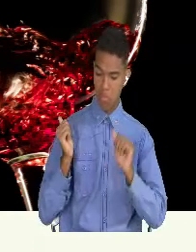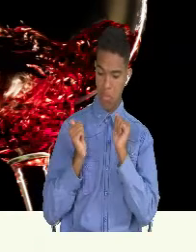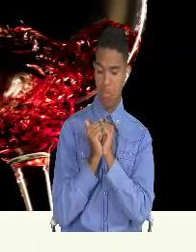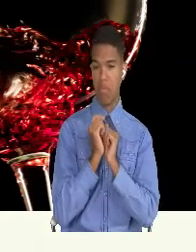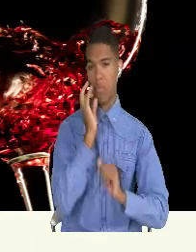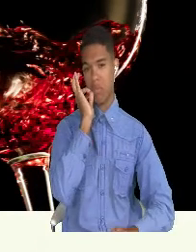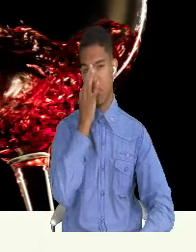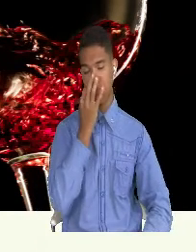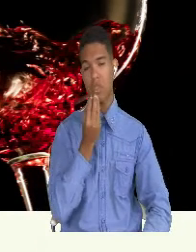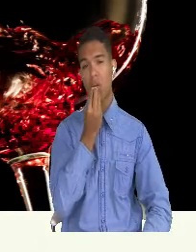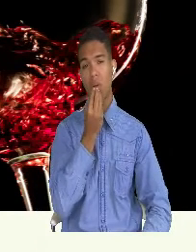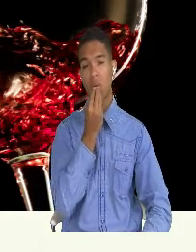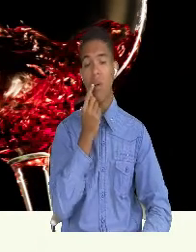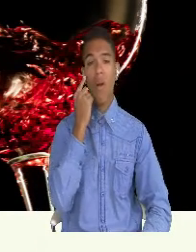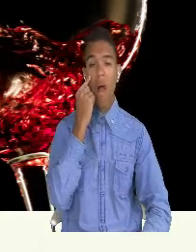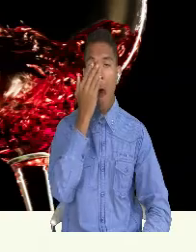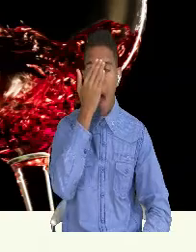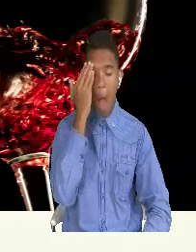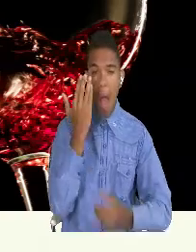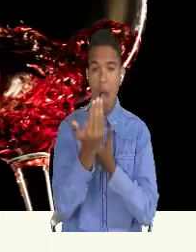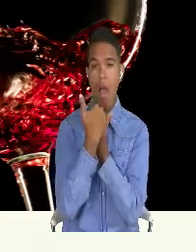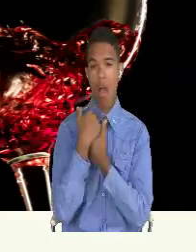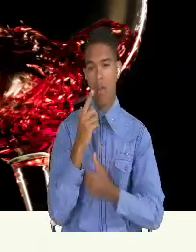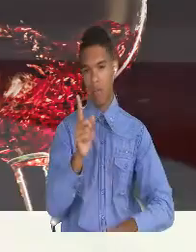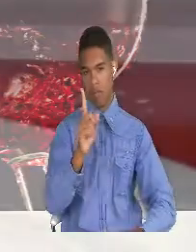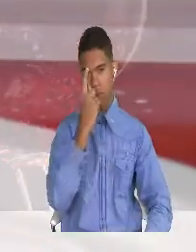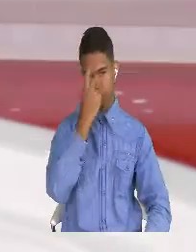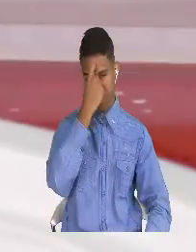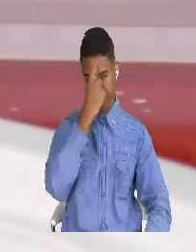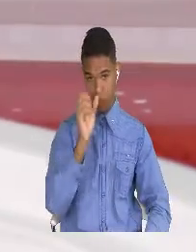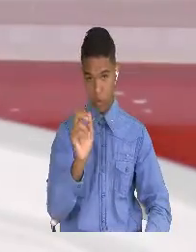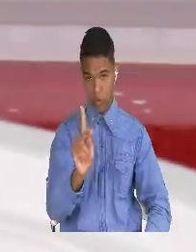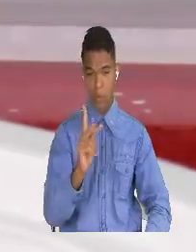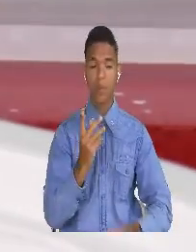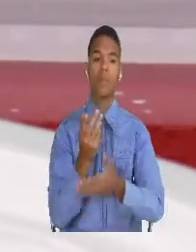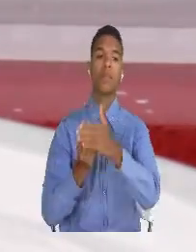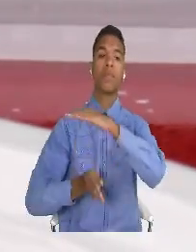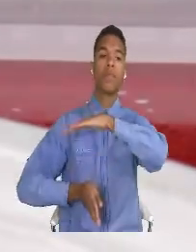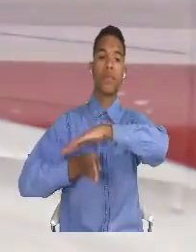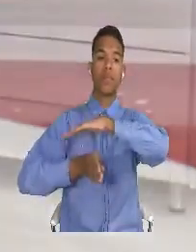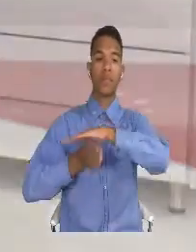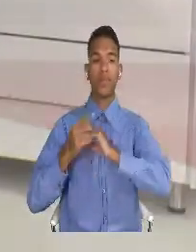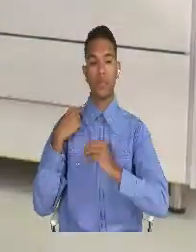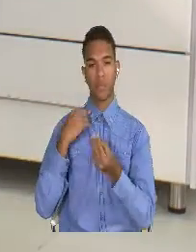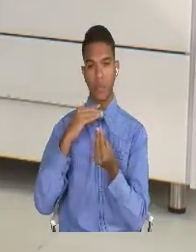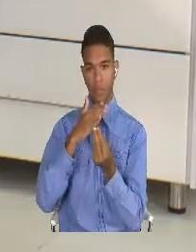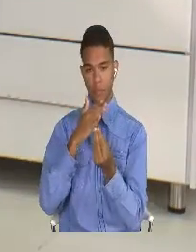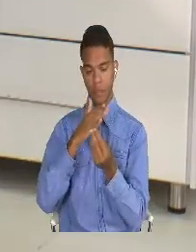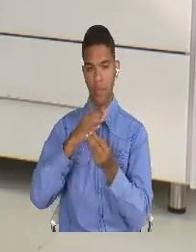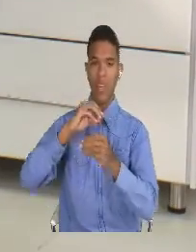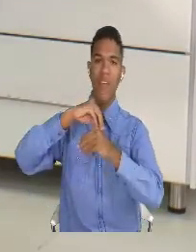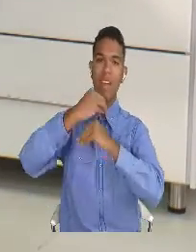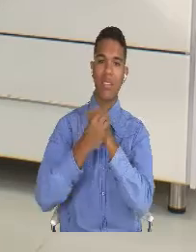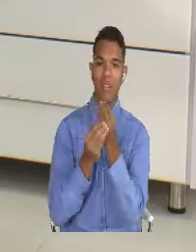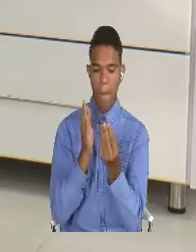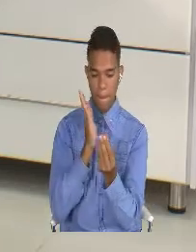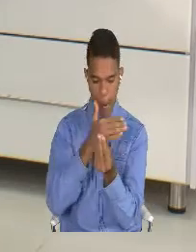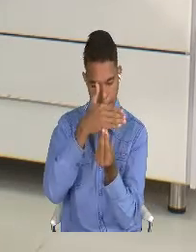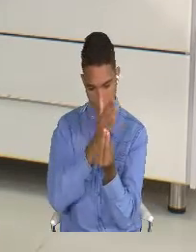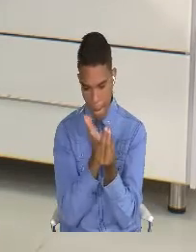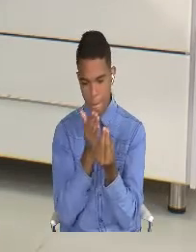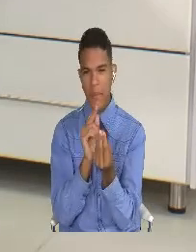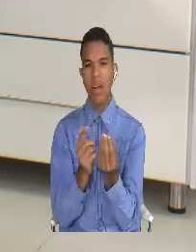Pero no olviden visitar nuestro restaurante 920 Gourmet. Ok, bueno, continuamos con la receta. Voy a hacer nuestra ensaladilla, es una